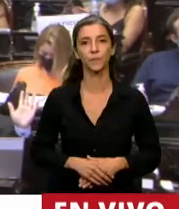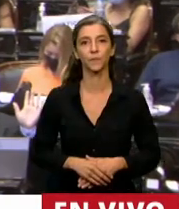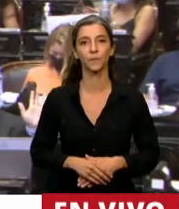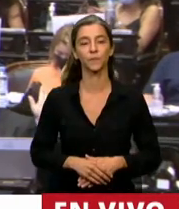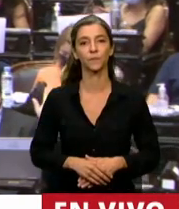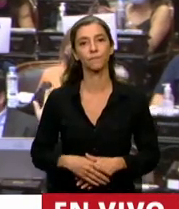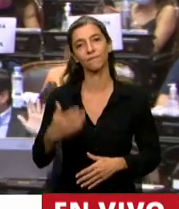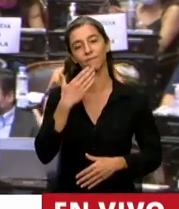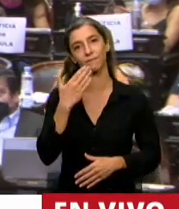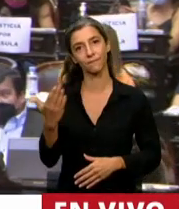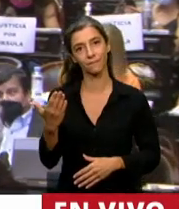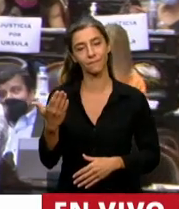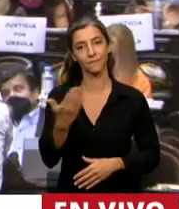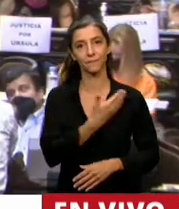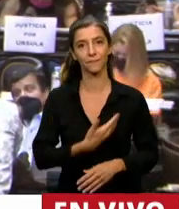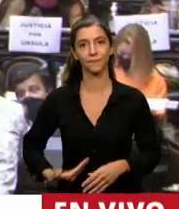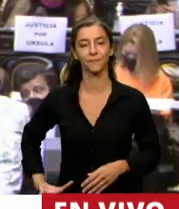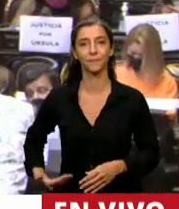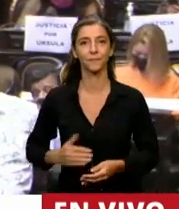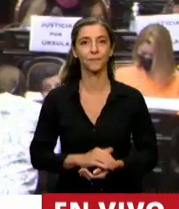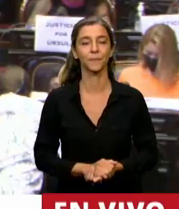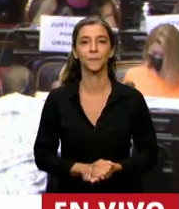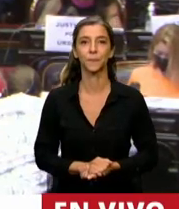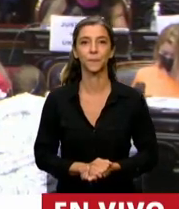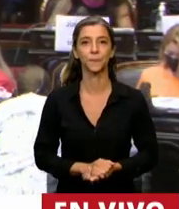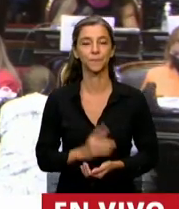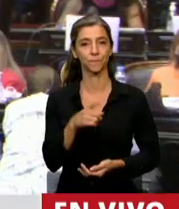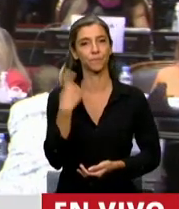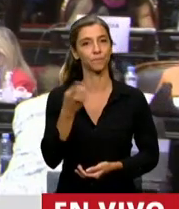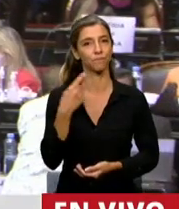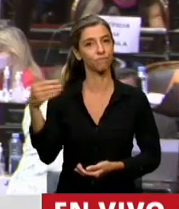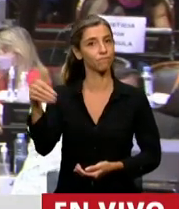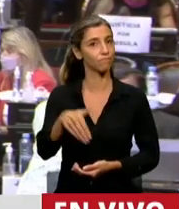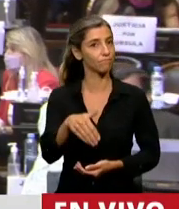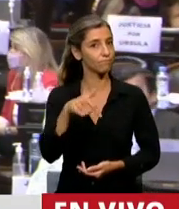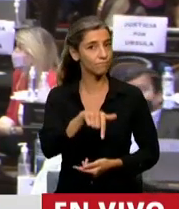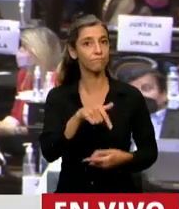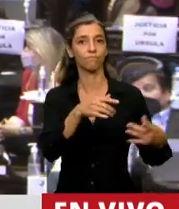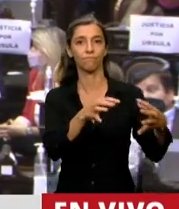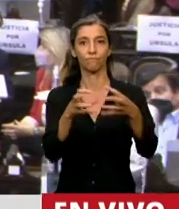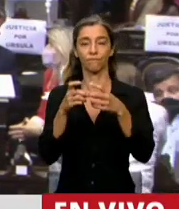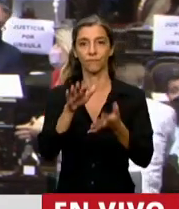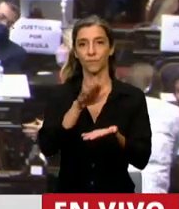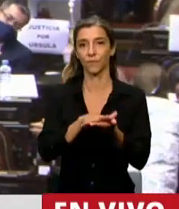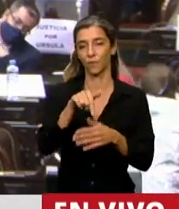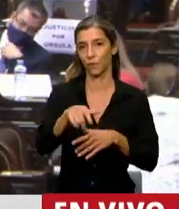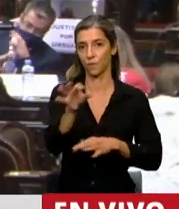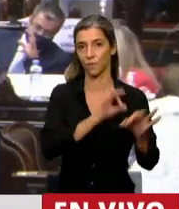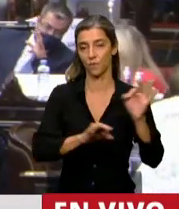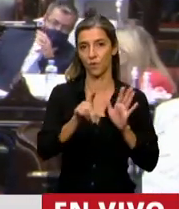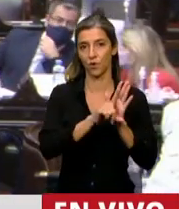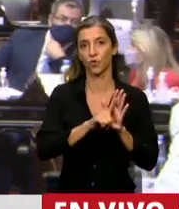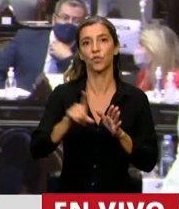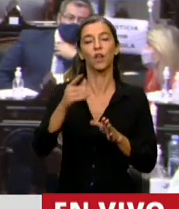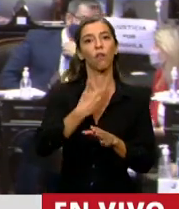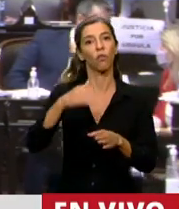Gracias, presidente. Estamos aquí para tratar este proyecto de fortalecimiento de la sostenibilidad de la deuda, que